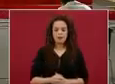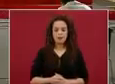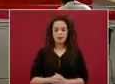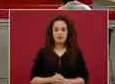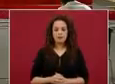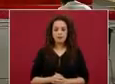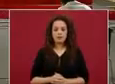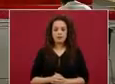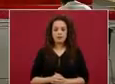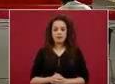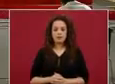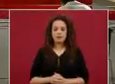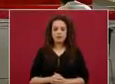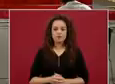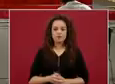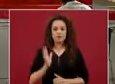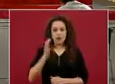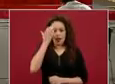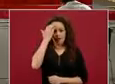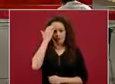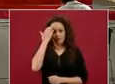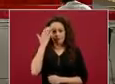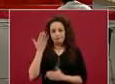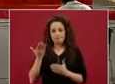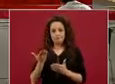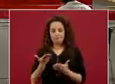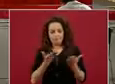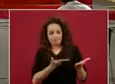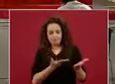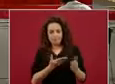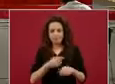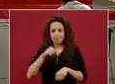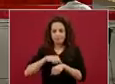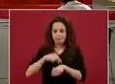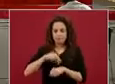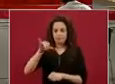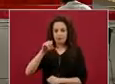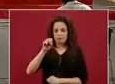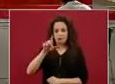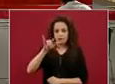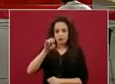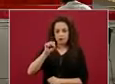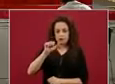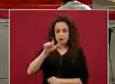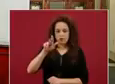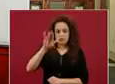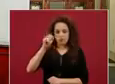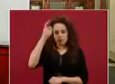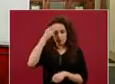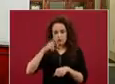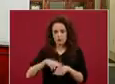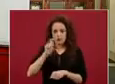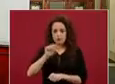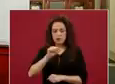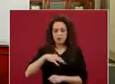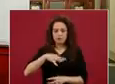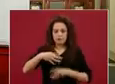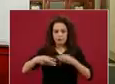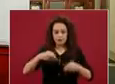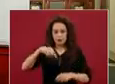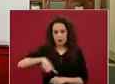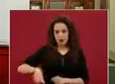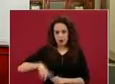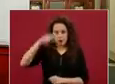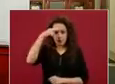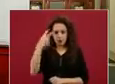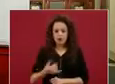acompañan, por supuesto, ya ampliamente conocidos, el doctor José Luis Salomía, director general de Epidemiología del Gobierno de México, y el